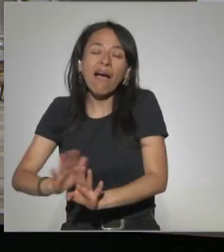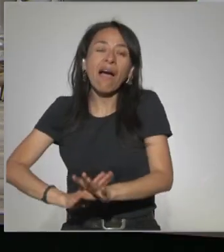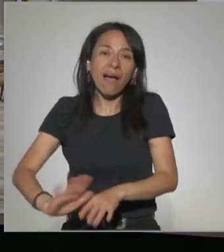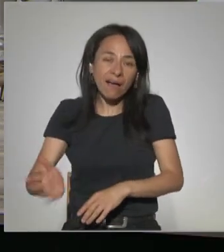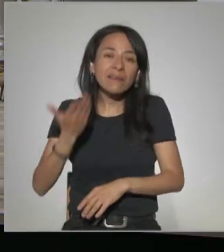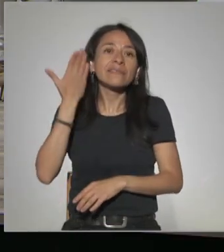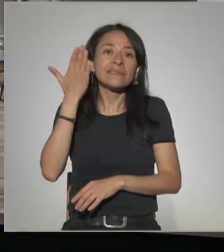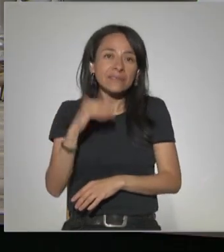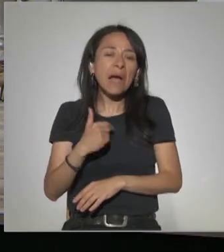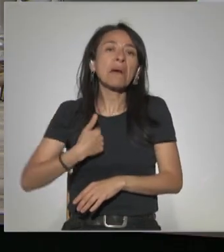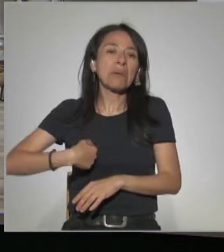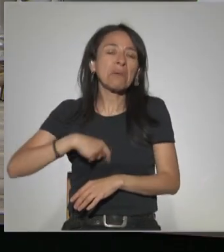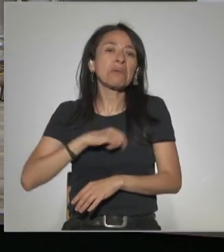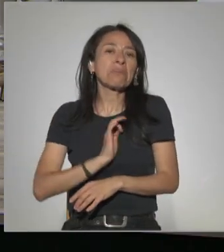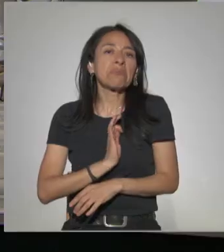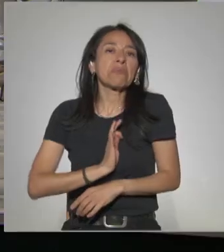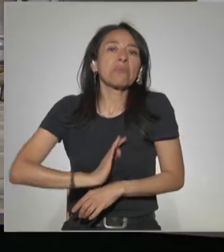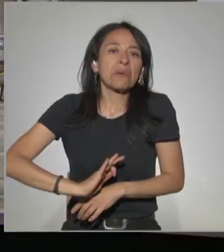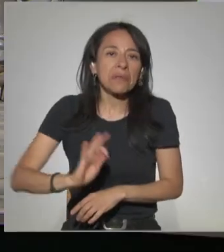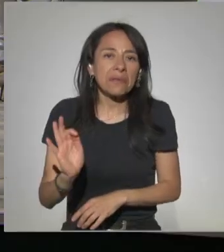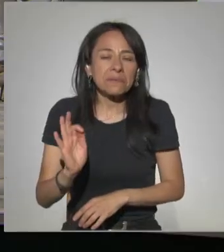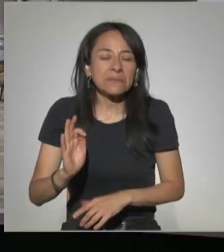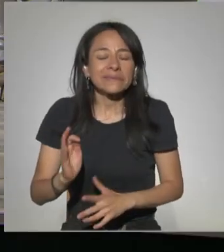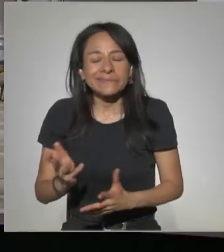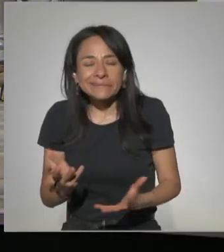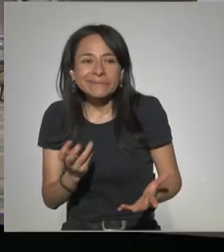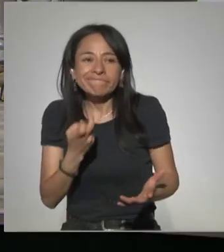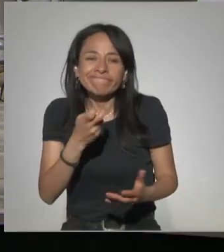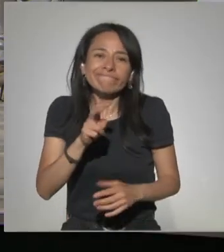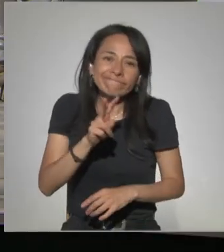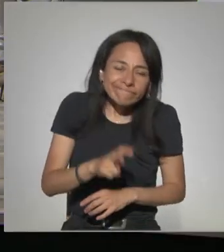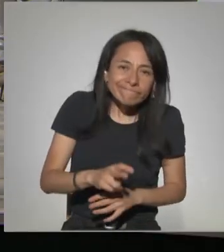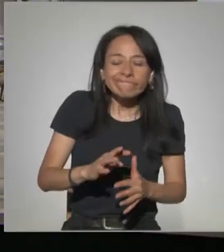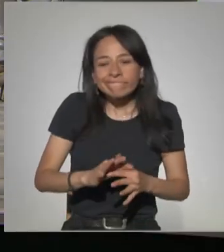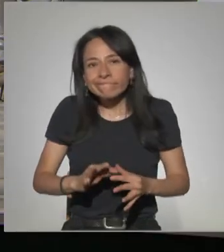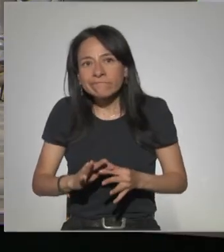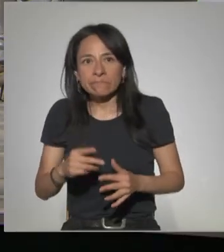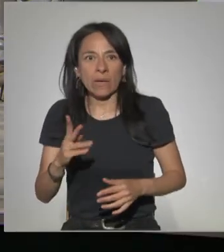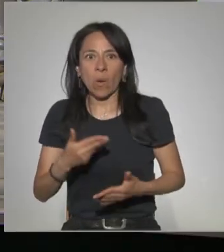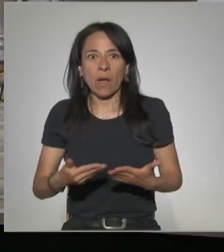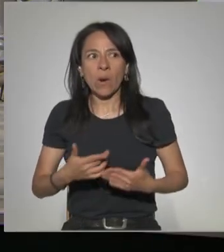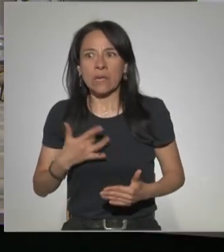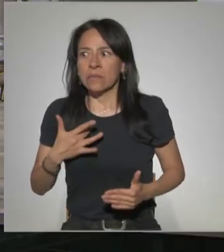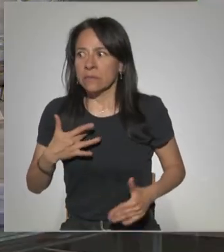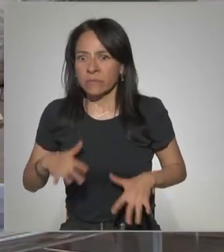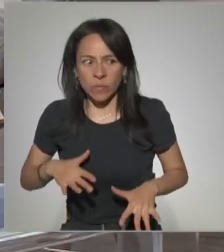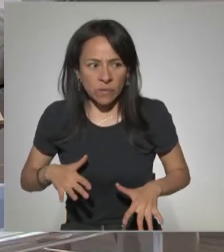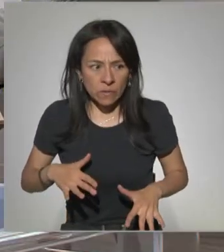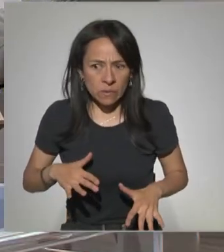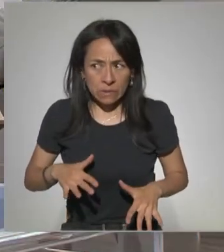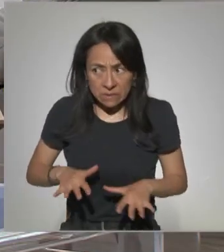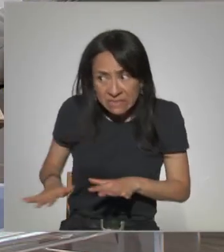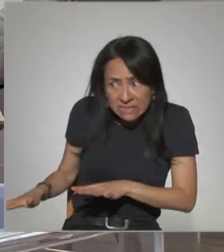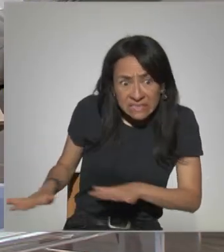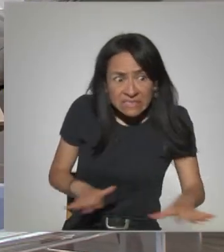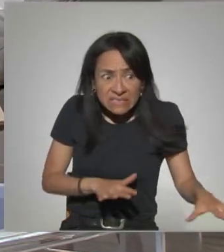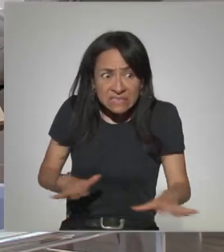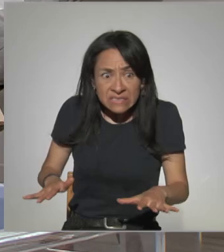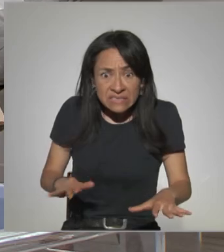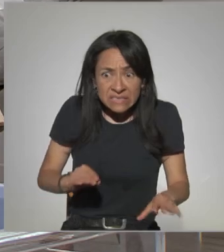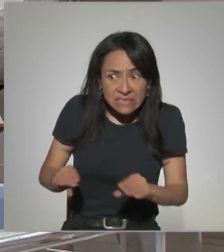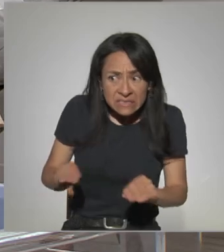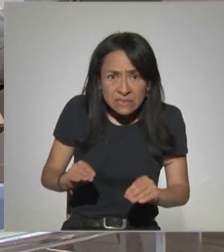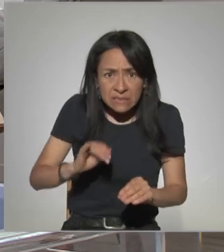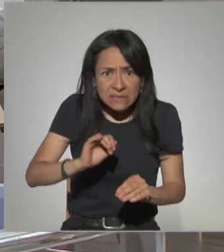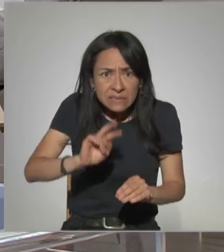estar platicando sin estar con la amenaza de ¿se movió? ¿Ya tembló? Claro, por